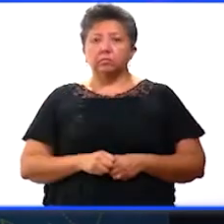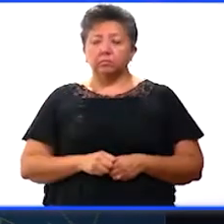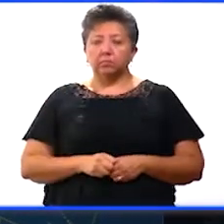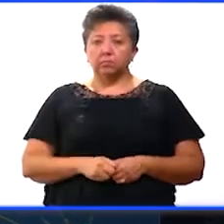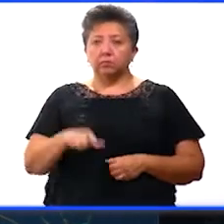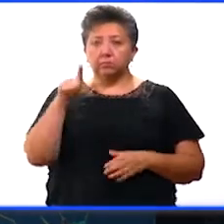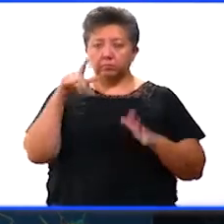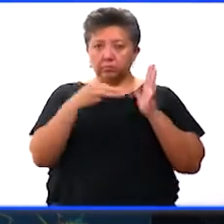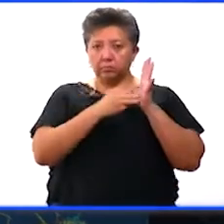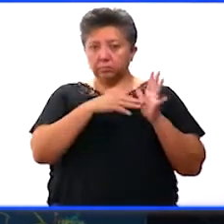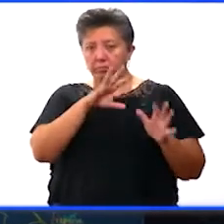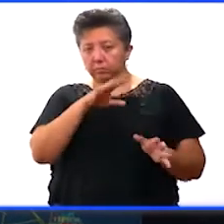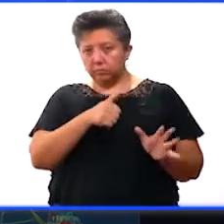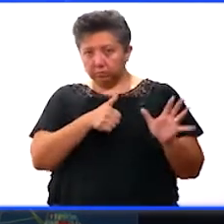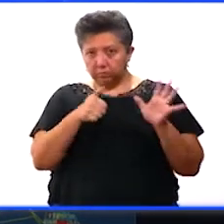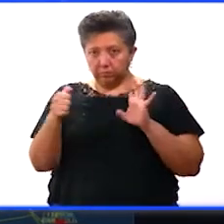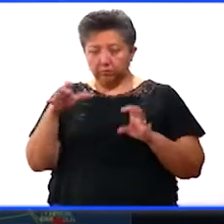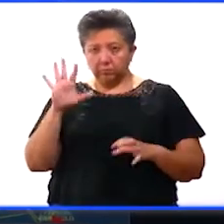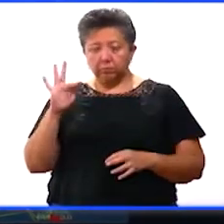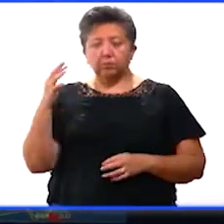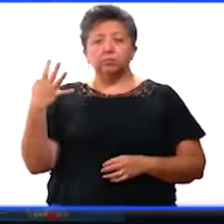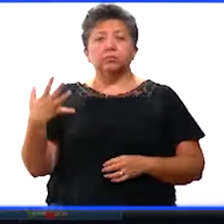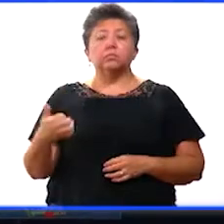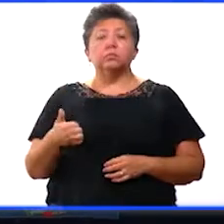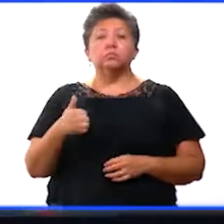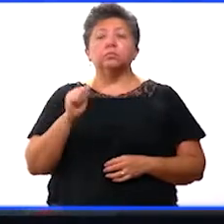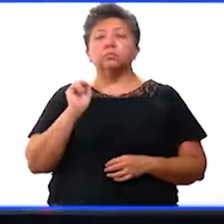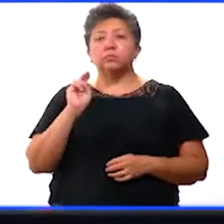viven 17.646 en la zona norte,